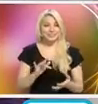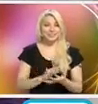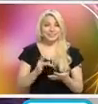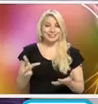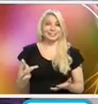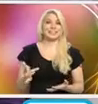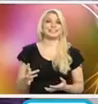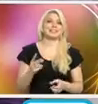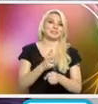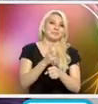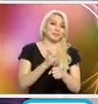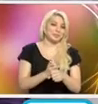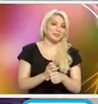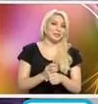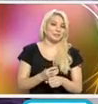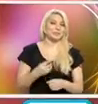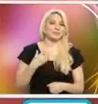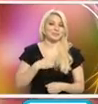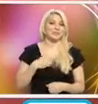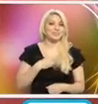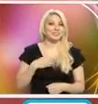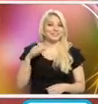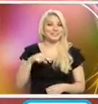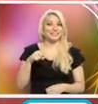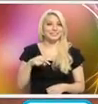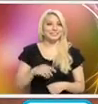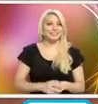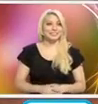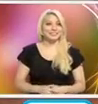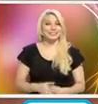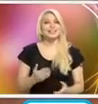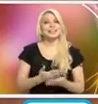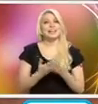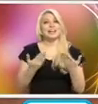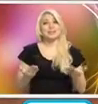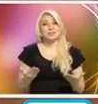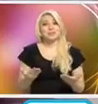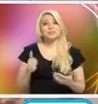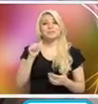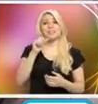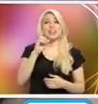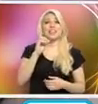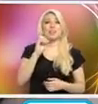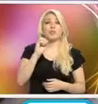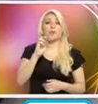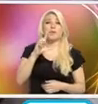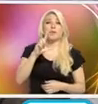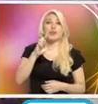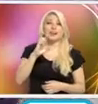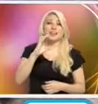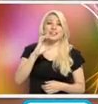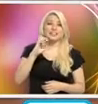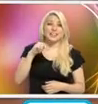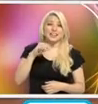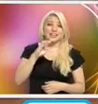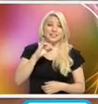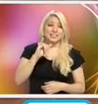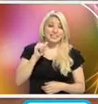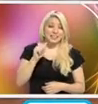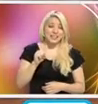por invitarme, es un placer estar con ustedes por acá. Oye, la adolescencia, esta etapa que uno ni siquiera